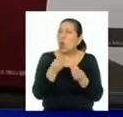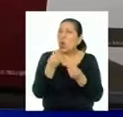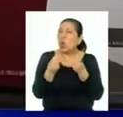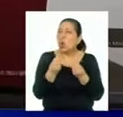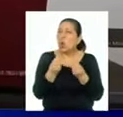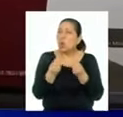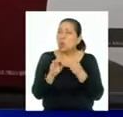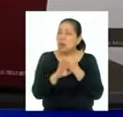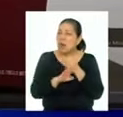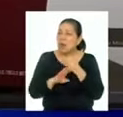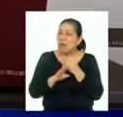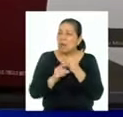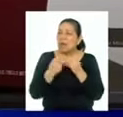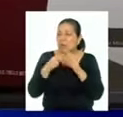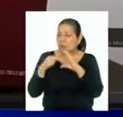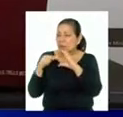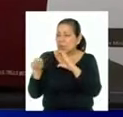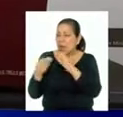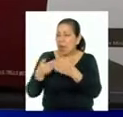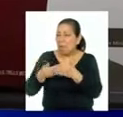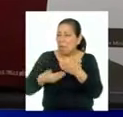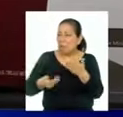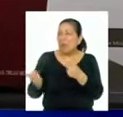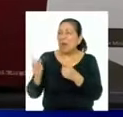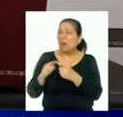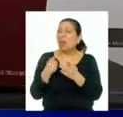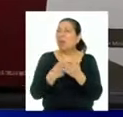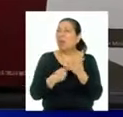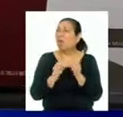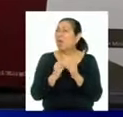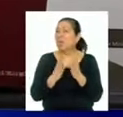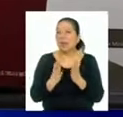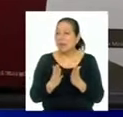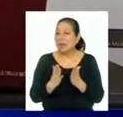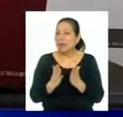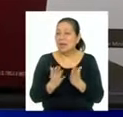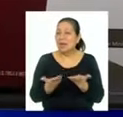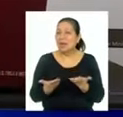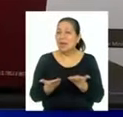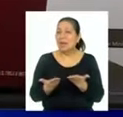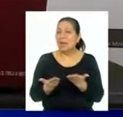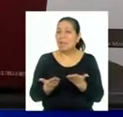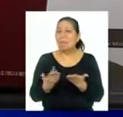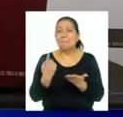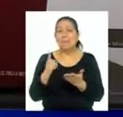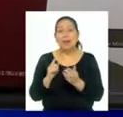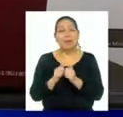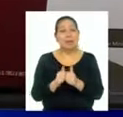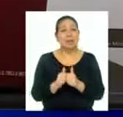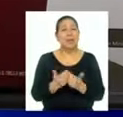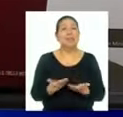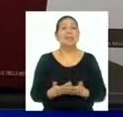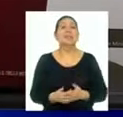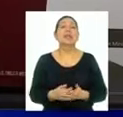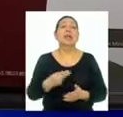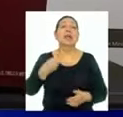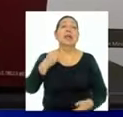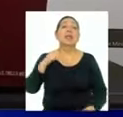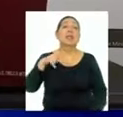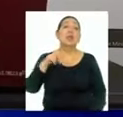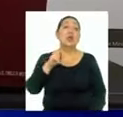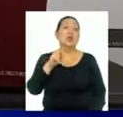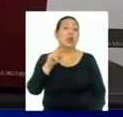son las bases con las que se emitió este documento, las fechas, y con respecto a lo que mencionaba mi compañero también de César Inostroza. En